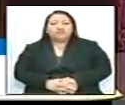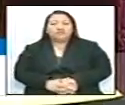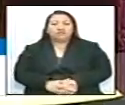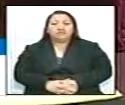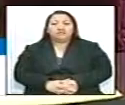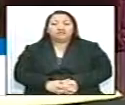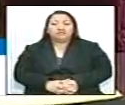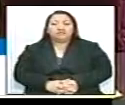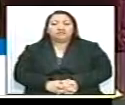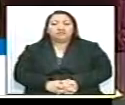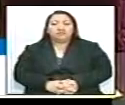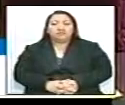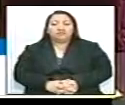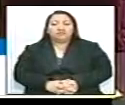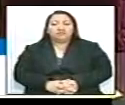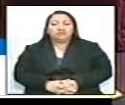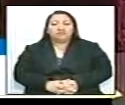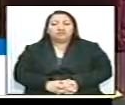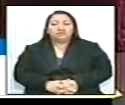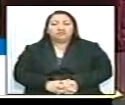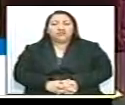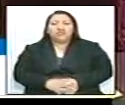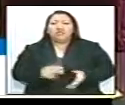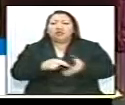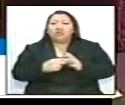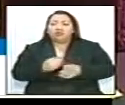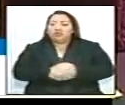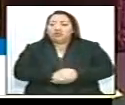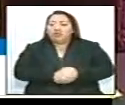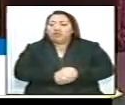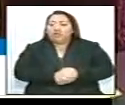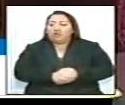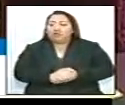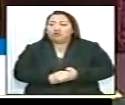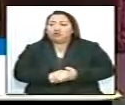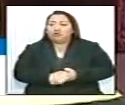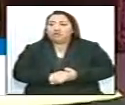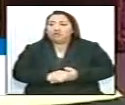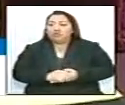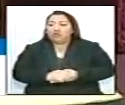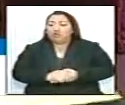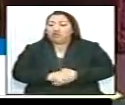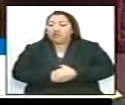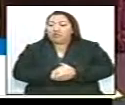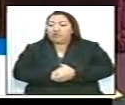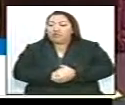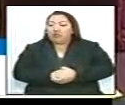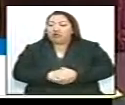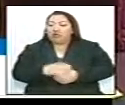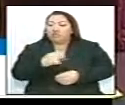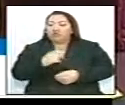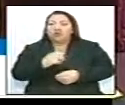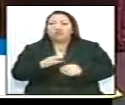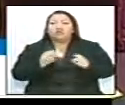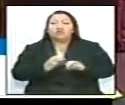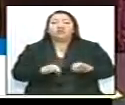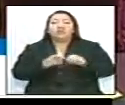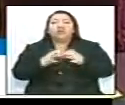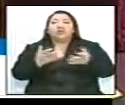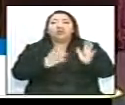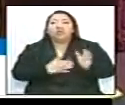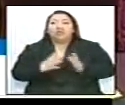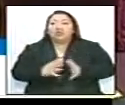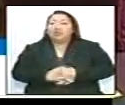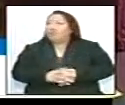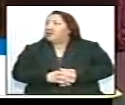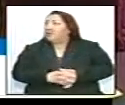ahora. Entonces, no es que sea una responsabilidad de ustedes. Ustedes será responsabilidad llevar adelante el proceso electoral, los plazos, etcétera, adecuarlos.